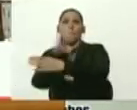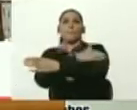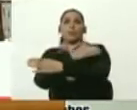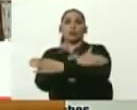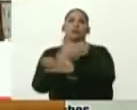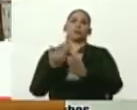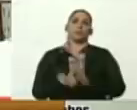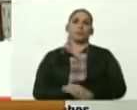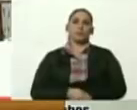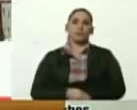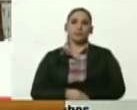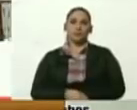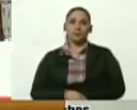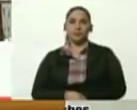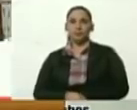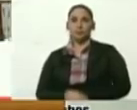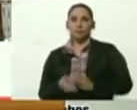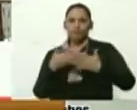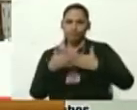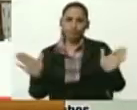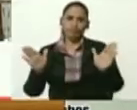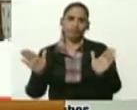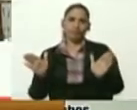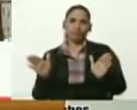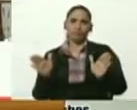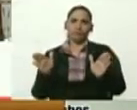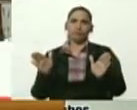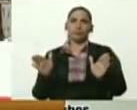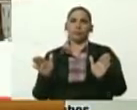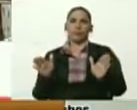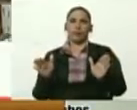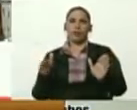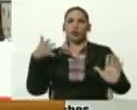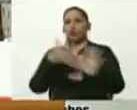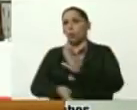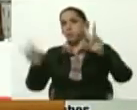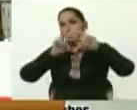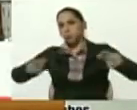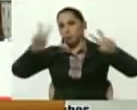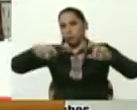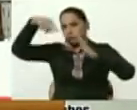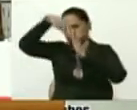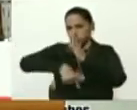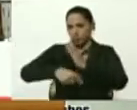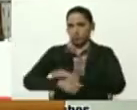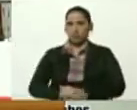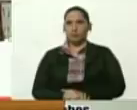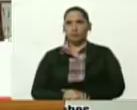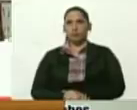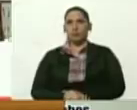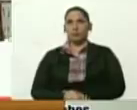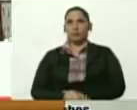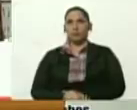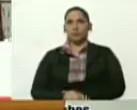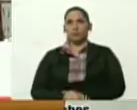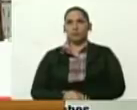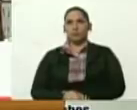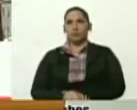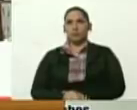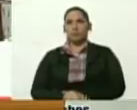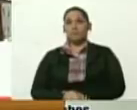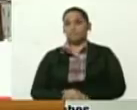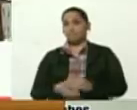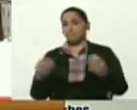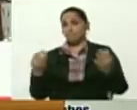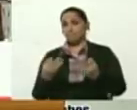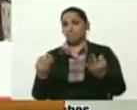lo que haya lugar para ampliar el radio de esta investigación, que obviamente va a sentar